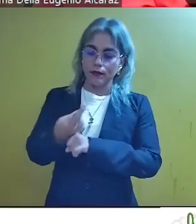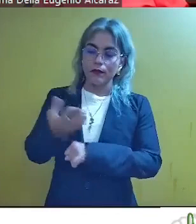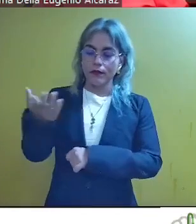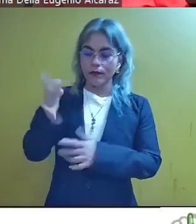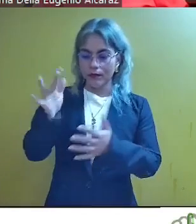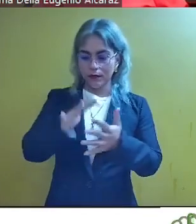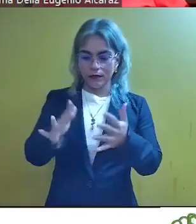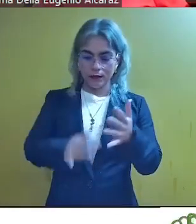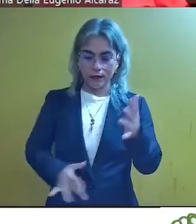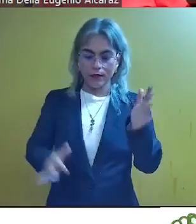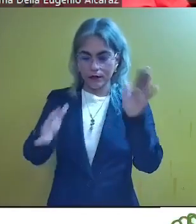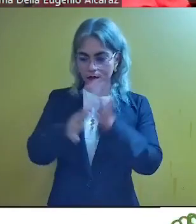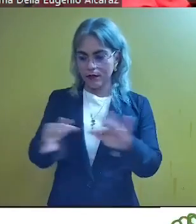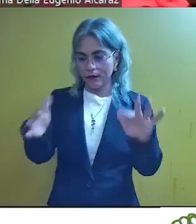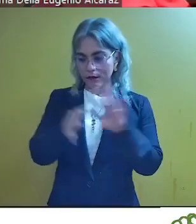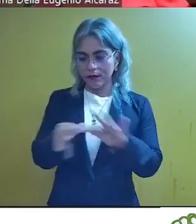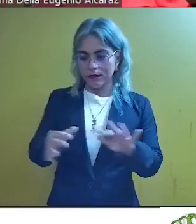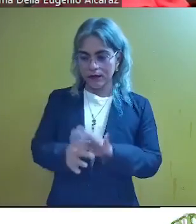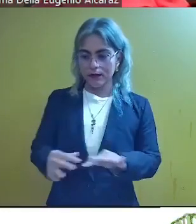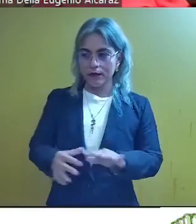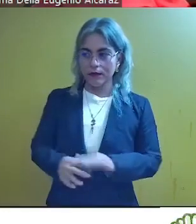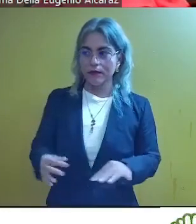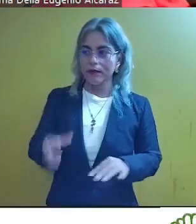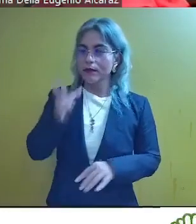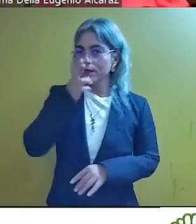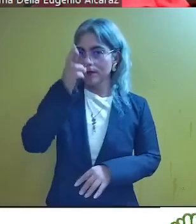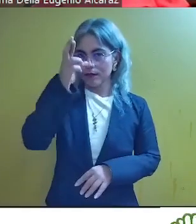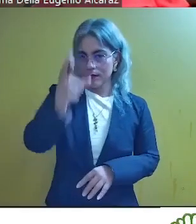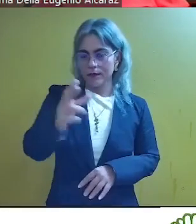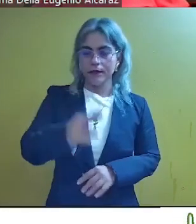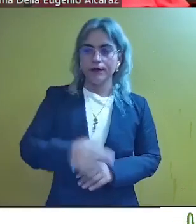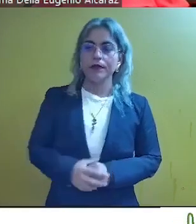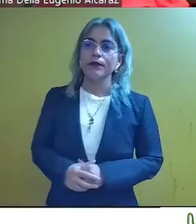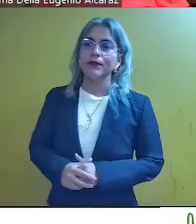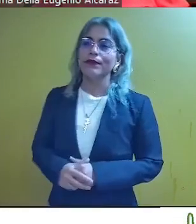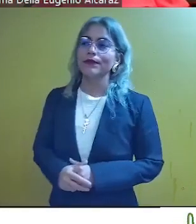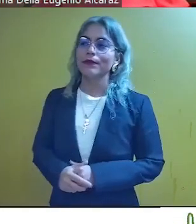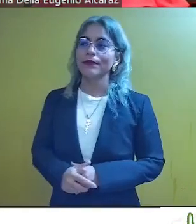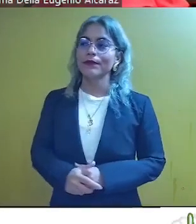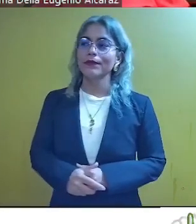general de acuerdos nos apoye con la cuenta y resolutivos del mismo.